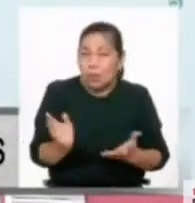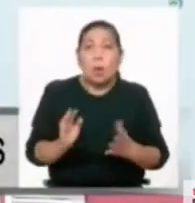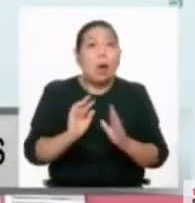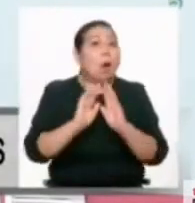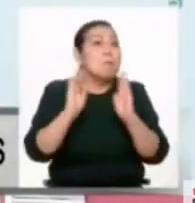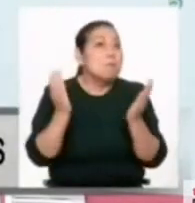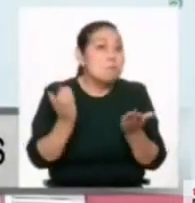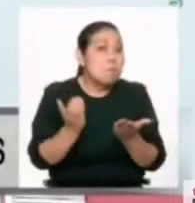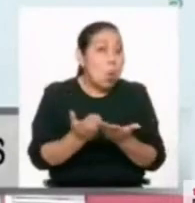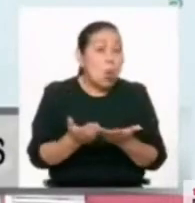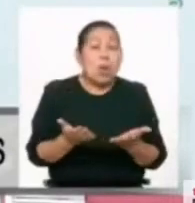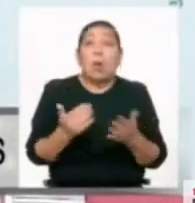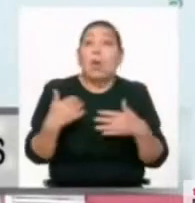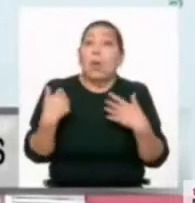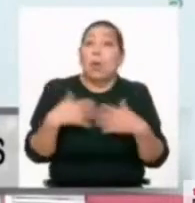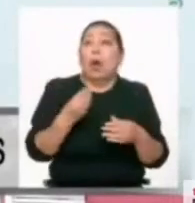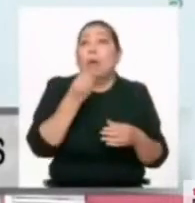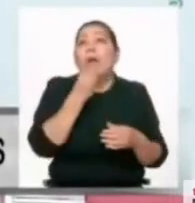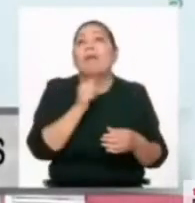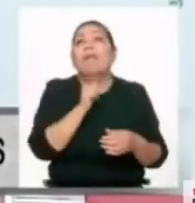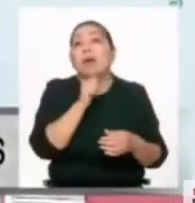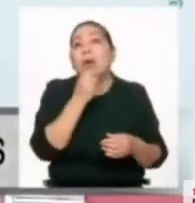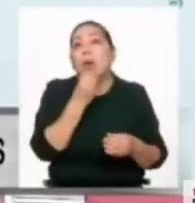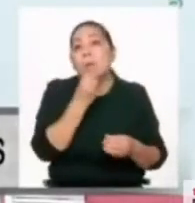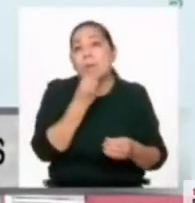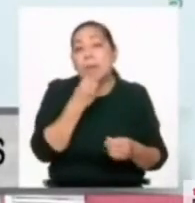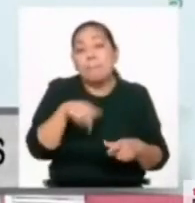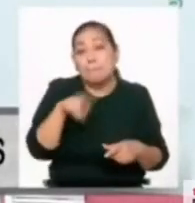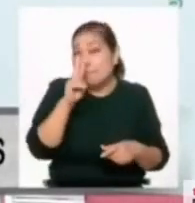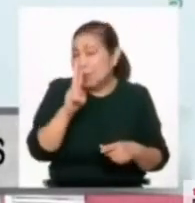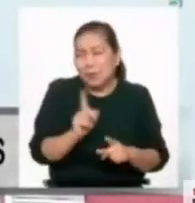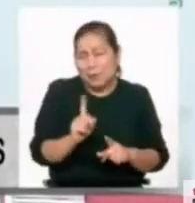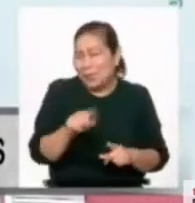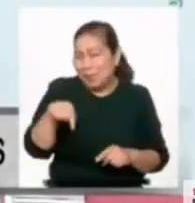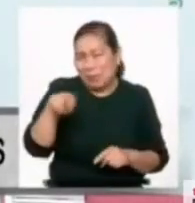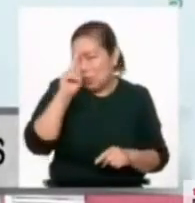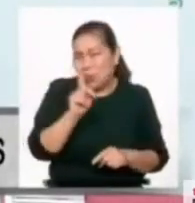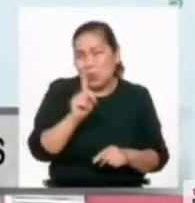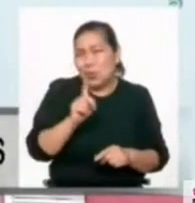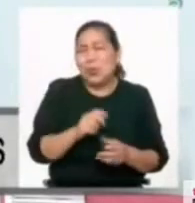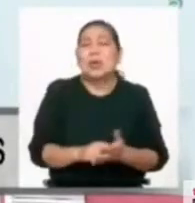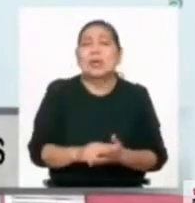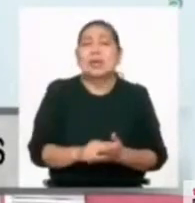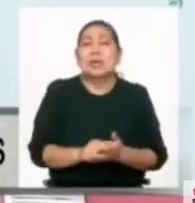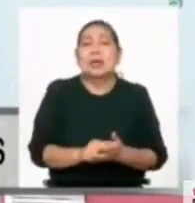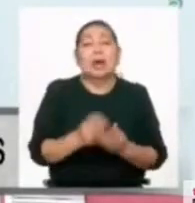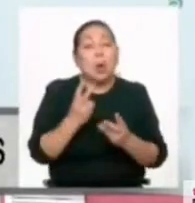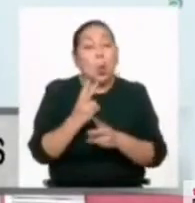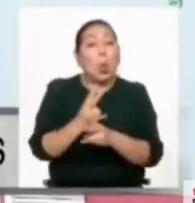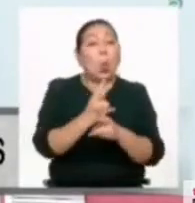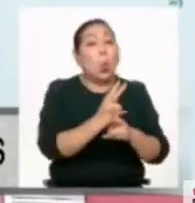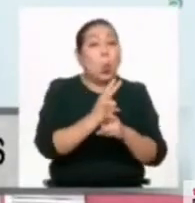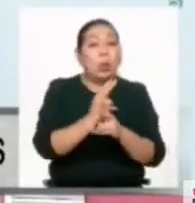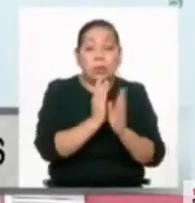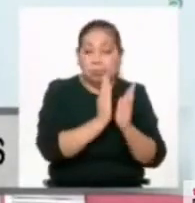es mundial. Se dice que va a haber una hambruna mundial. El Perú no va a sufrir de eso porque vamos a tomar